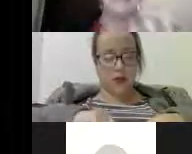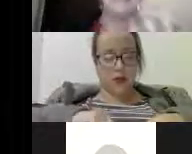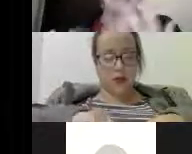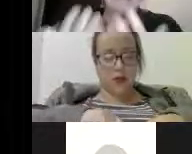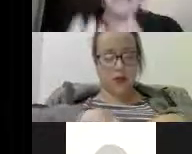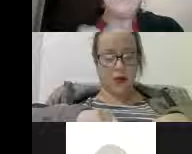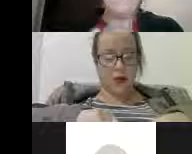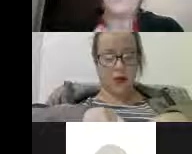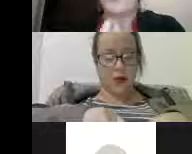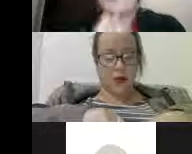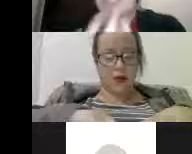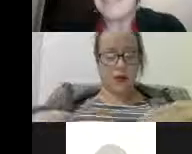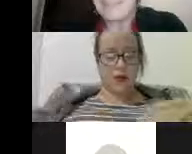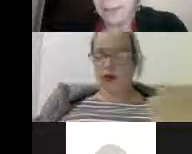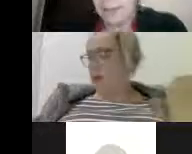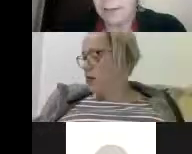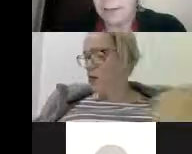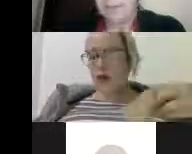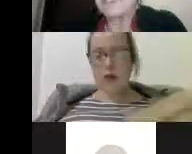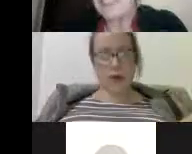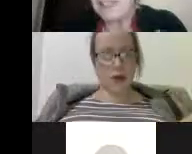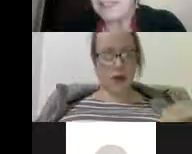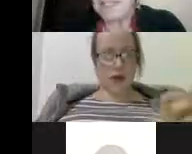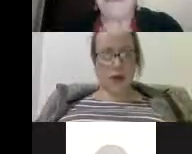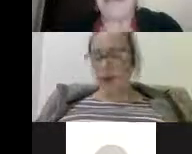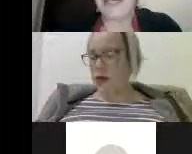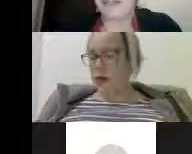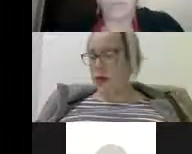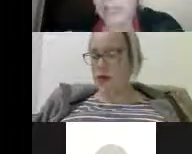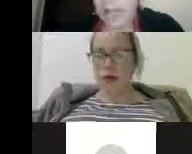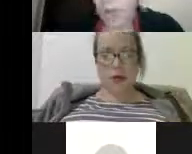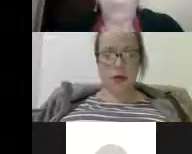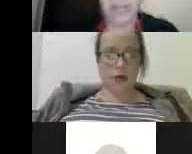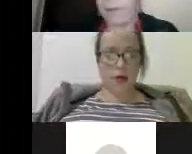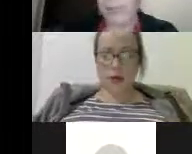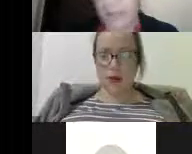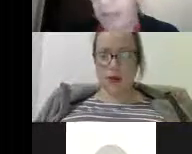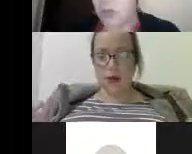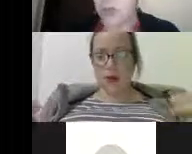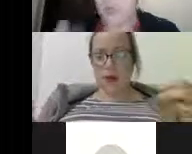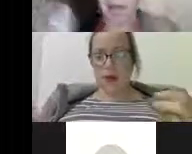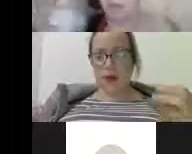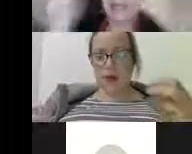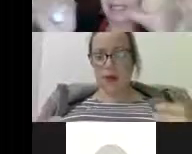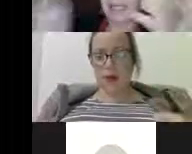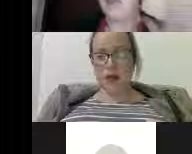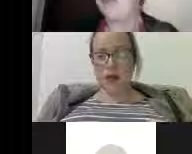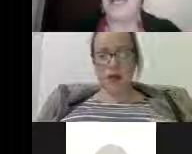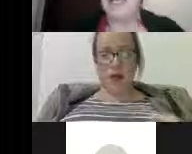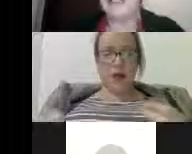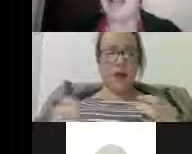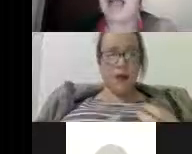serían quienes están en mayor chance, más allá de si es una pareja de un día o una pareja de 20 años, o sea, una